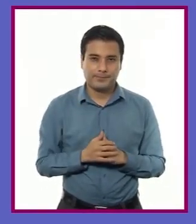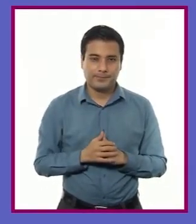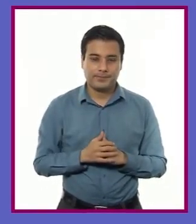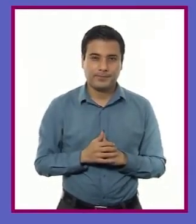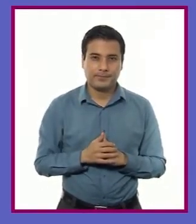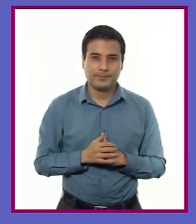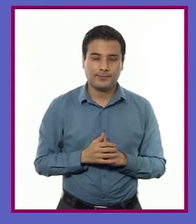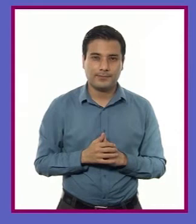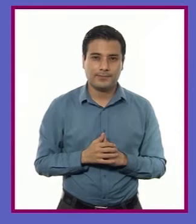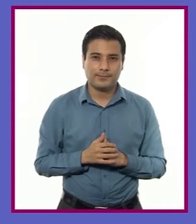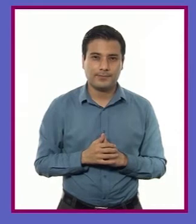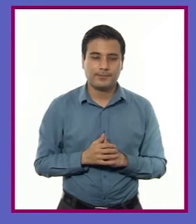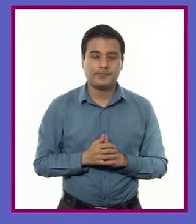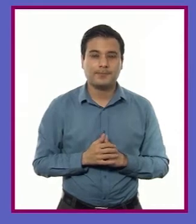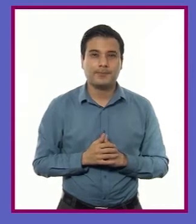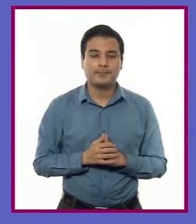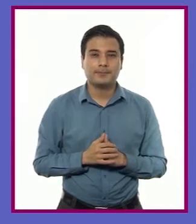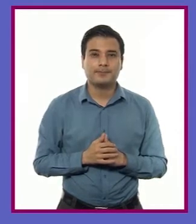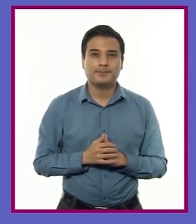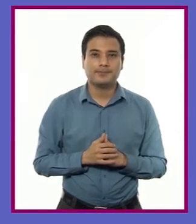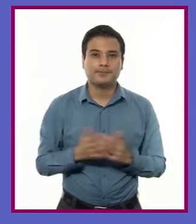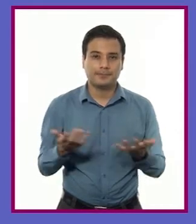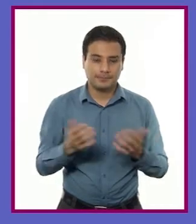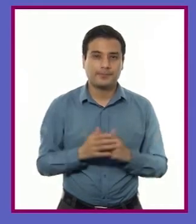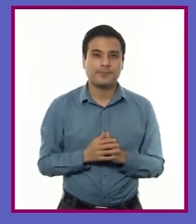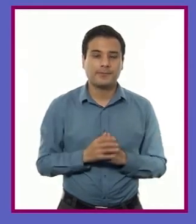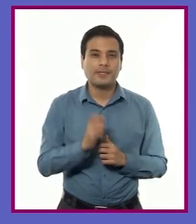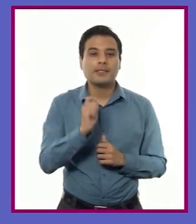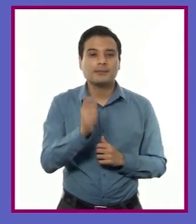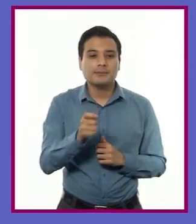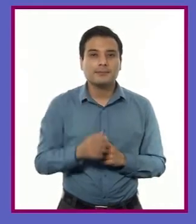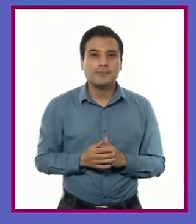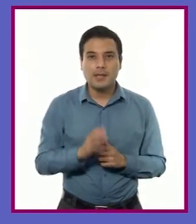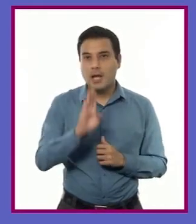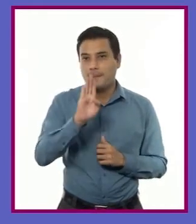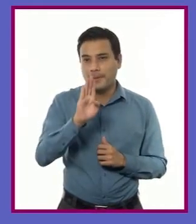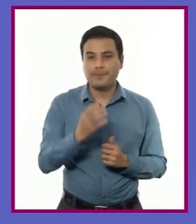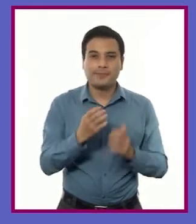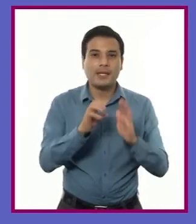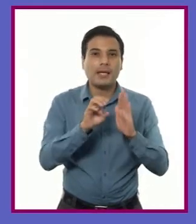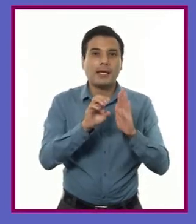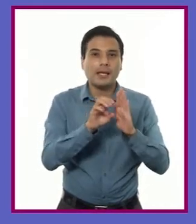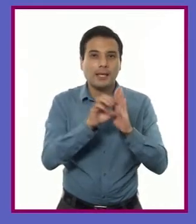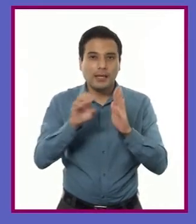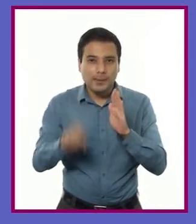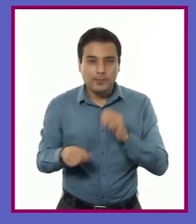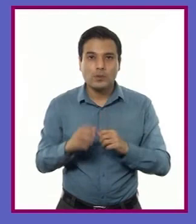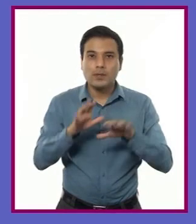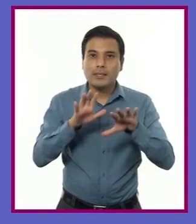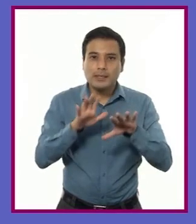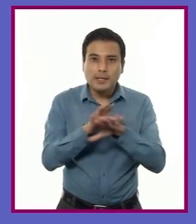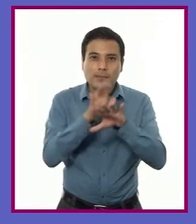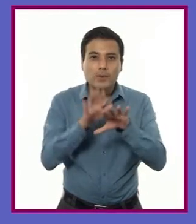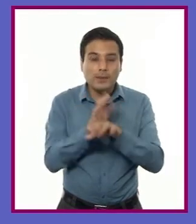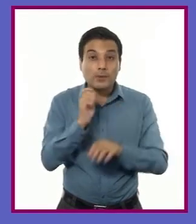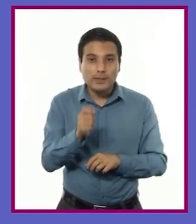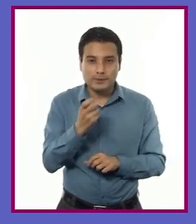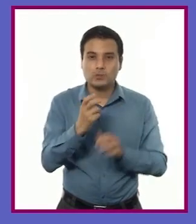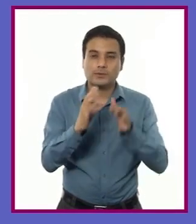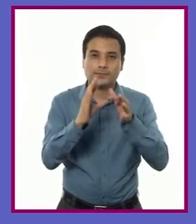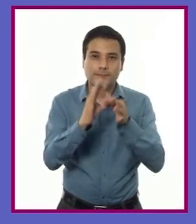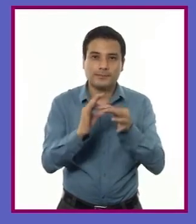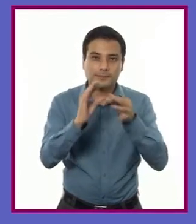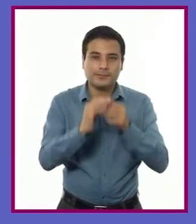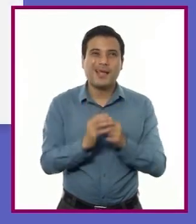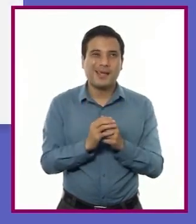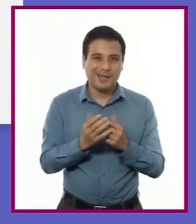obviamente está en la B. La ejemplificación de los cambios de estado de la materia. ¡Claro! El